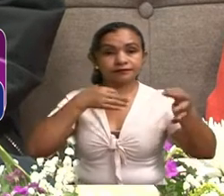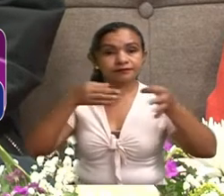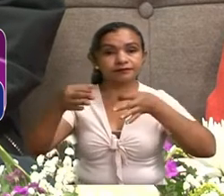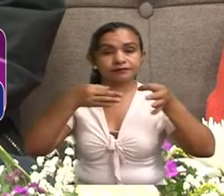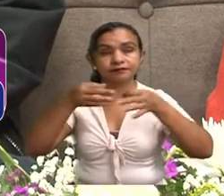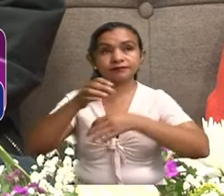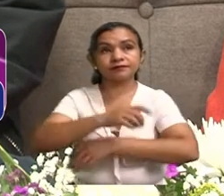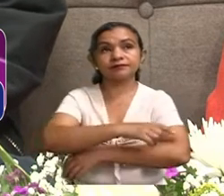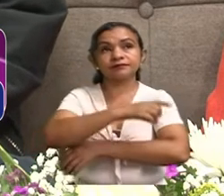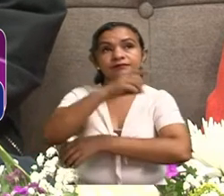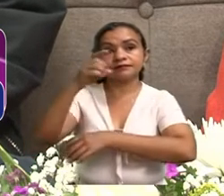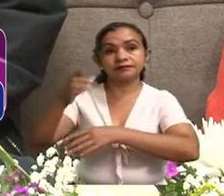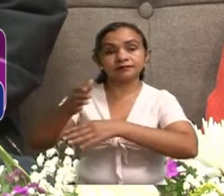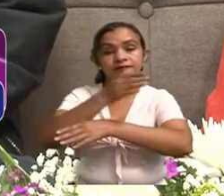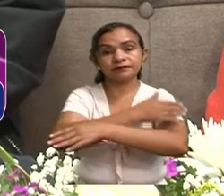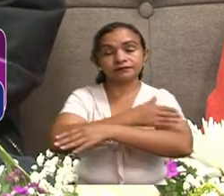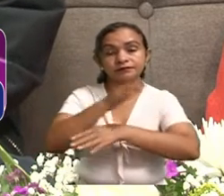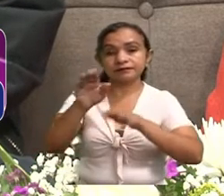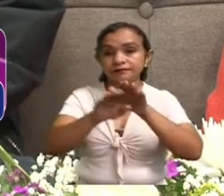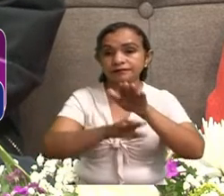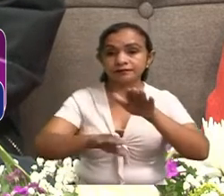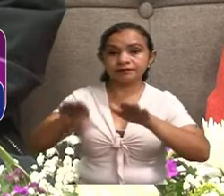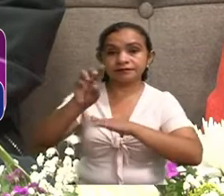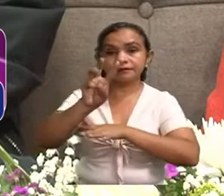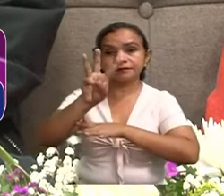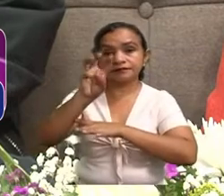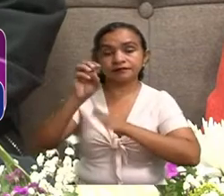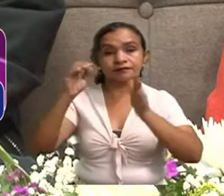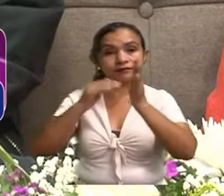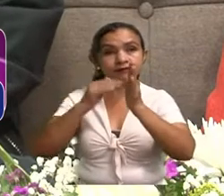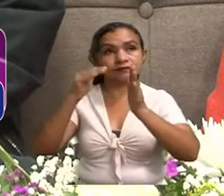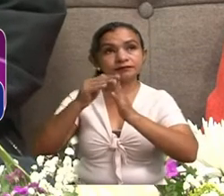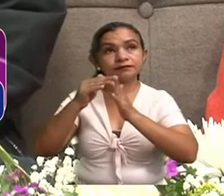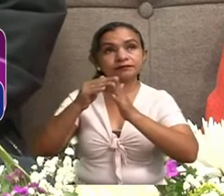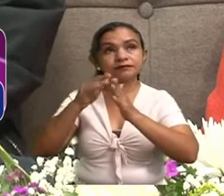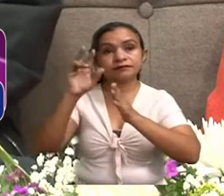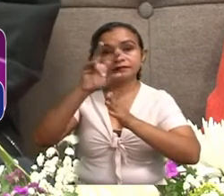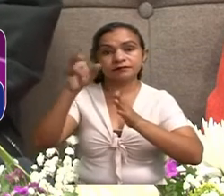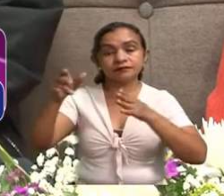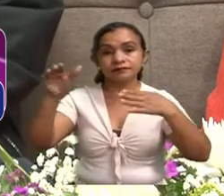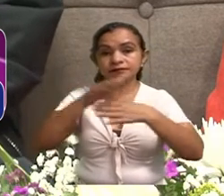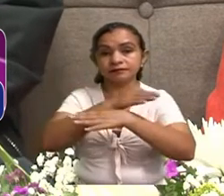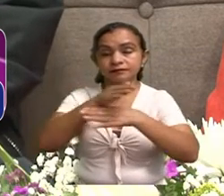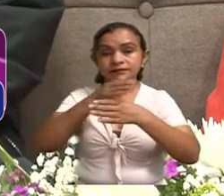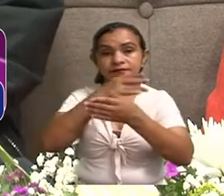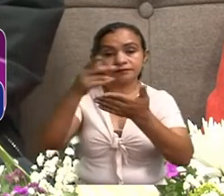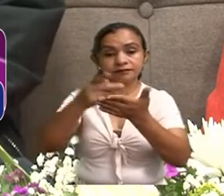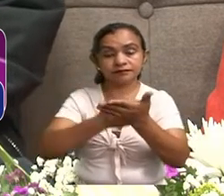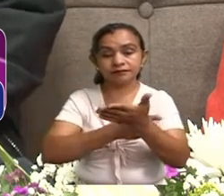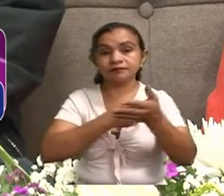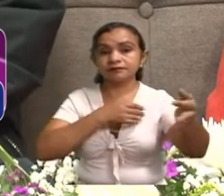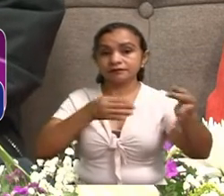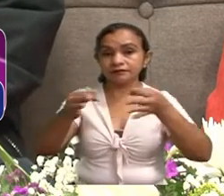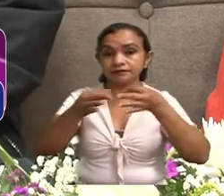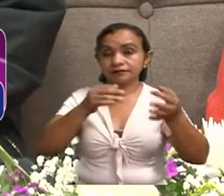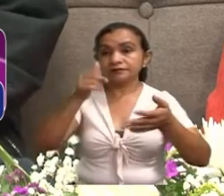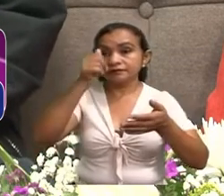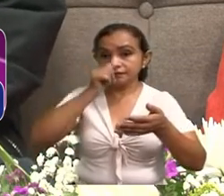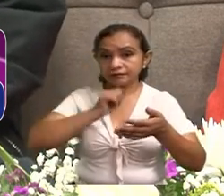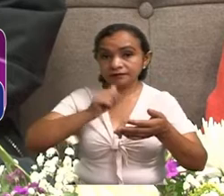últimos días se invirtieron más de 30 millones de córdoba en diferentes proyectos, y ahí se menciona el agua y saneamiento, es